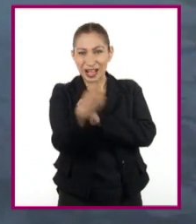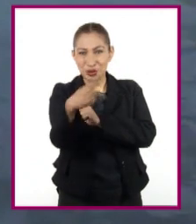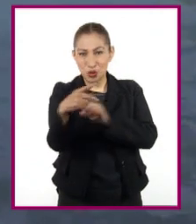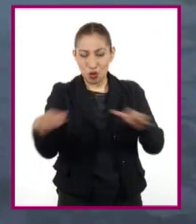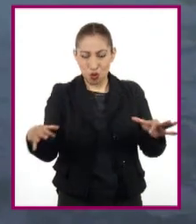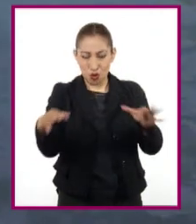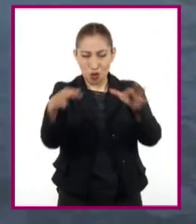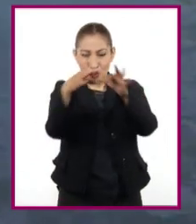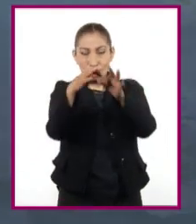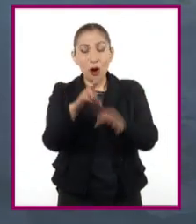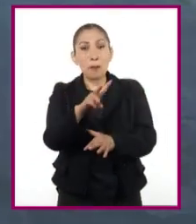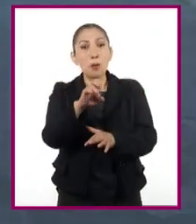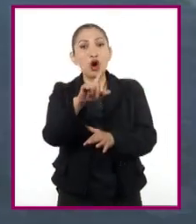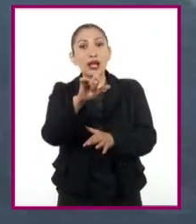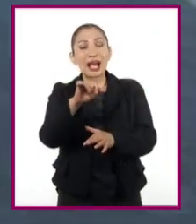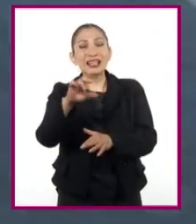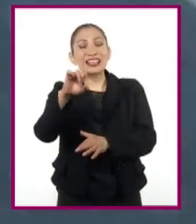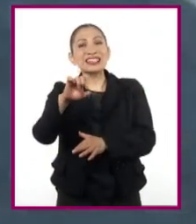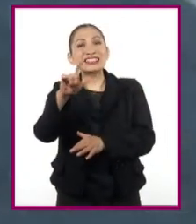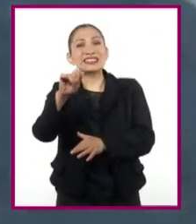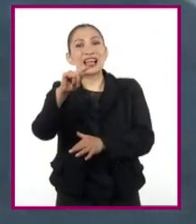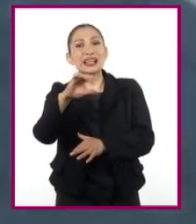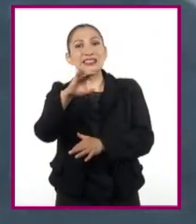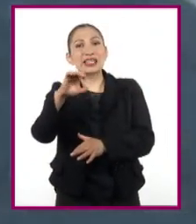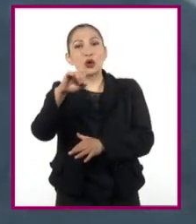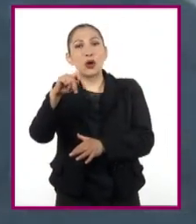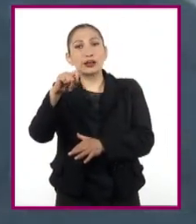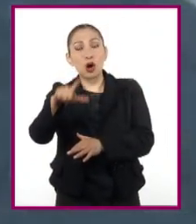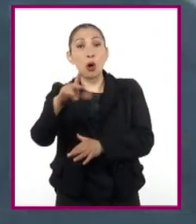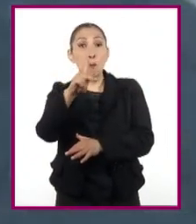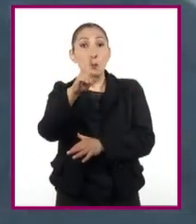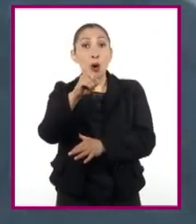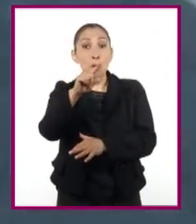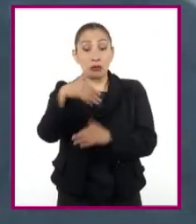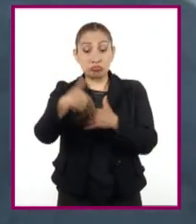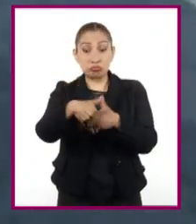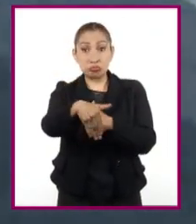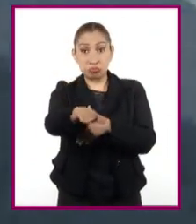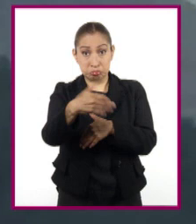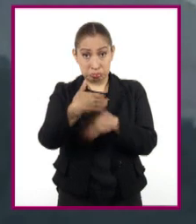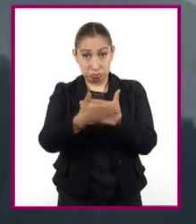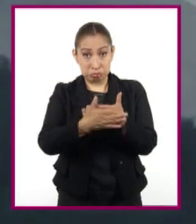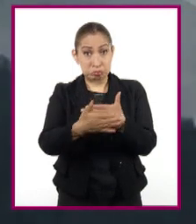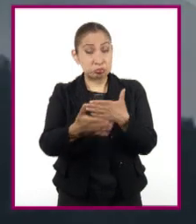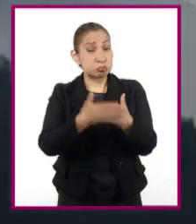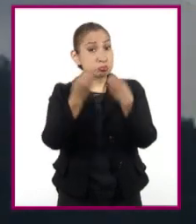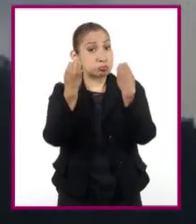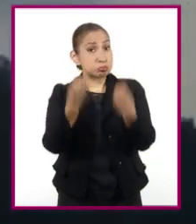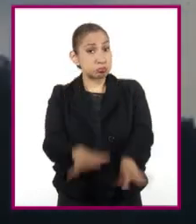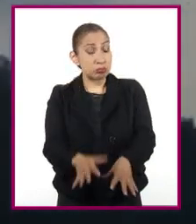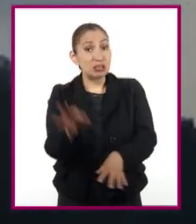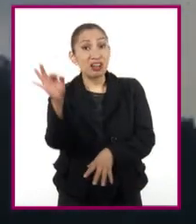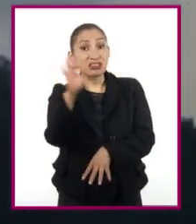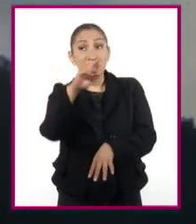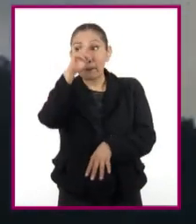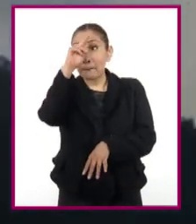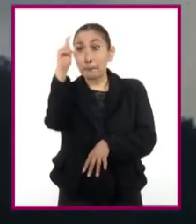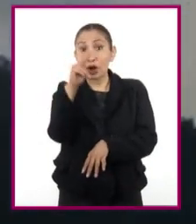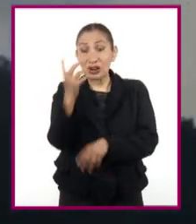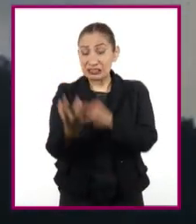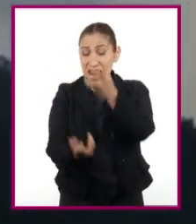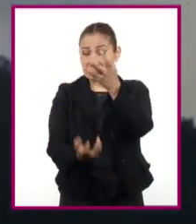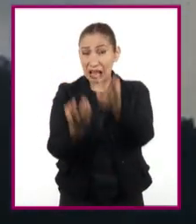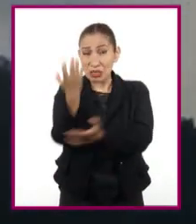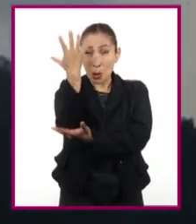sus volcanes como el Iztaccíhuatl y el Popocatépetl en unas cuantas décadas. Si a todo esto sumamos los